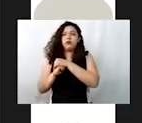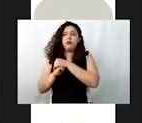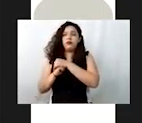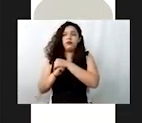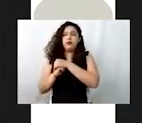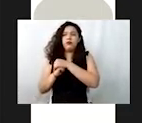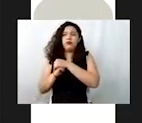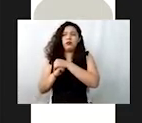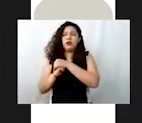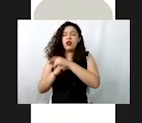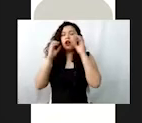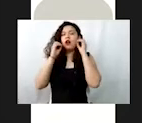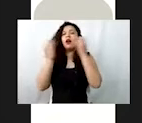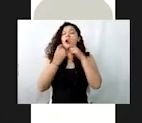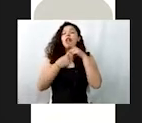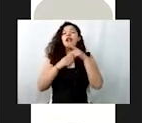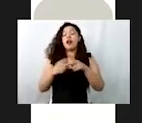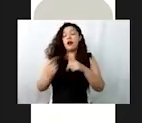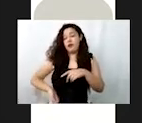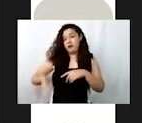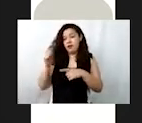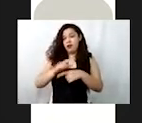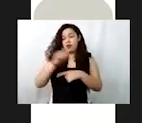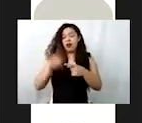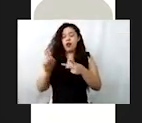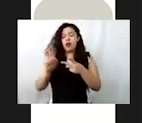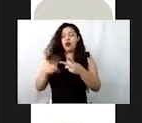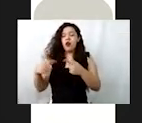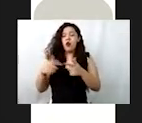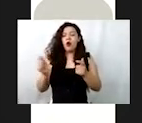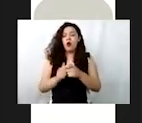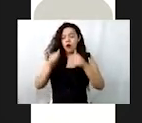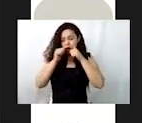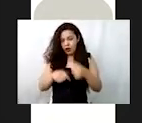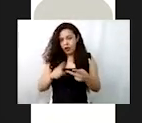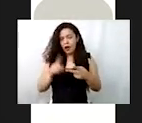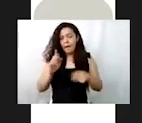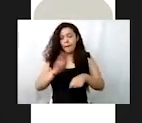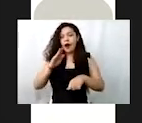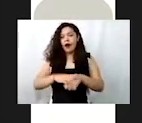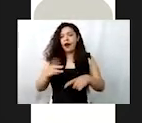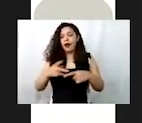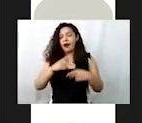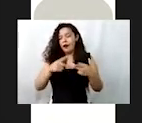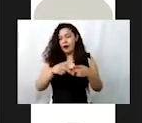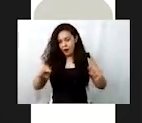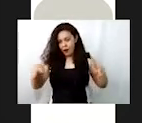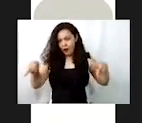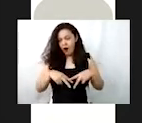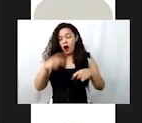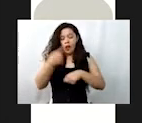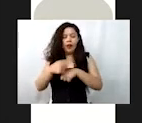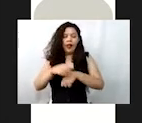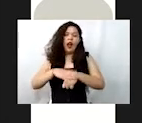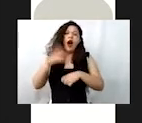la organización para después atender esta población que puede estar en más riesgo, en mayores condiciones de vulnerabilidad, o bien